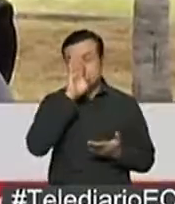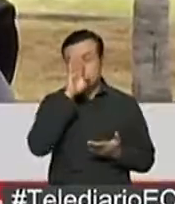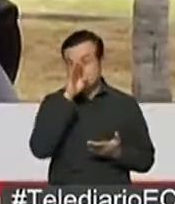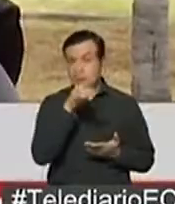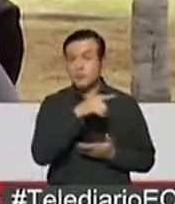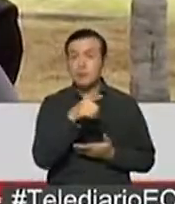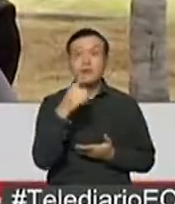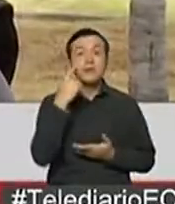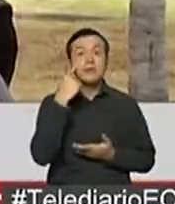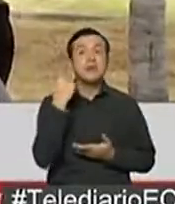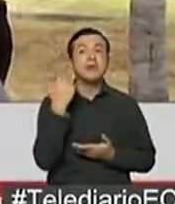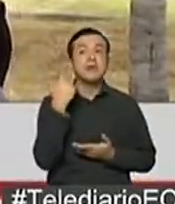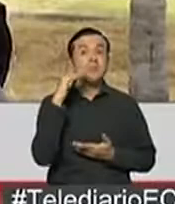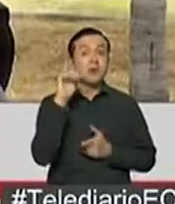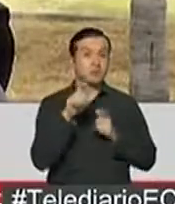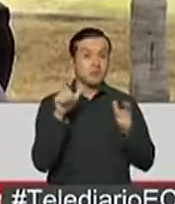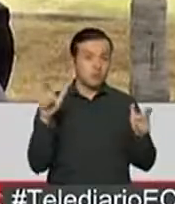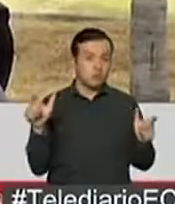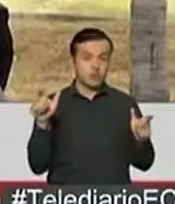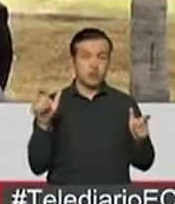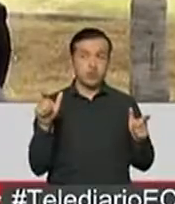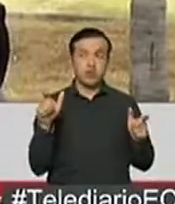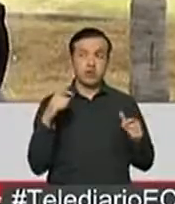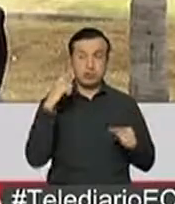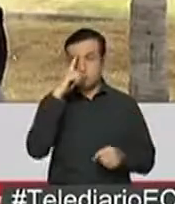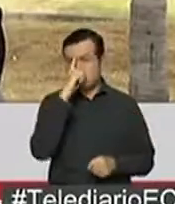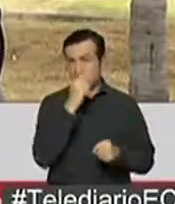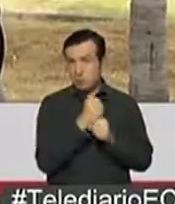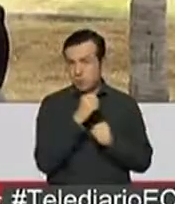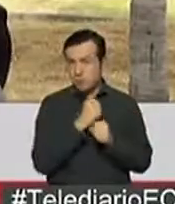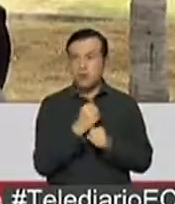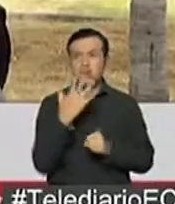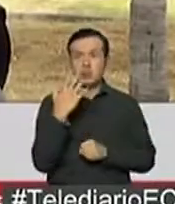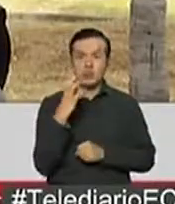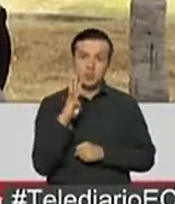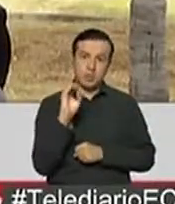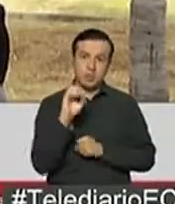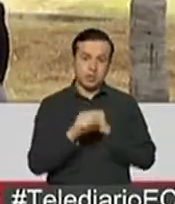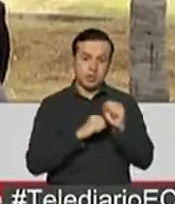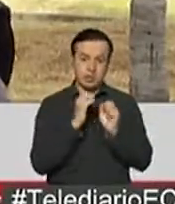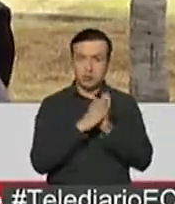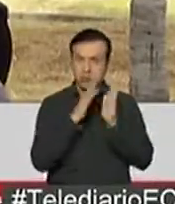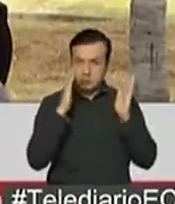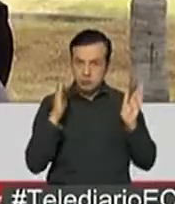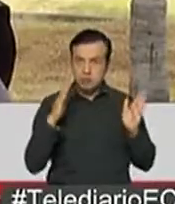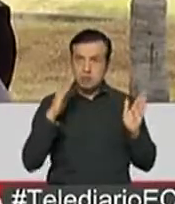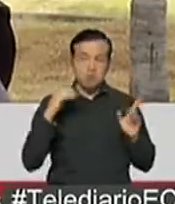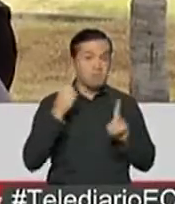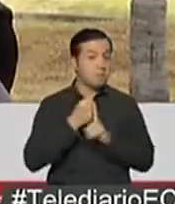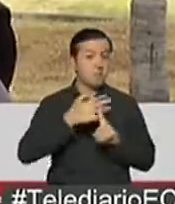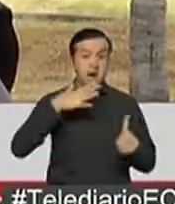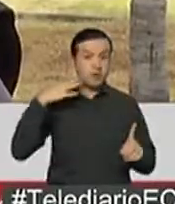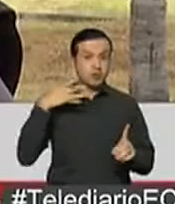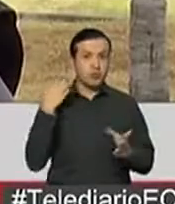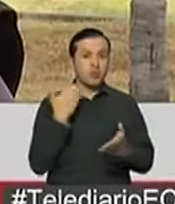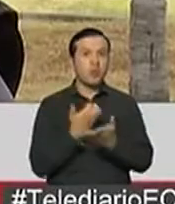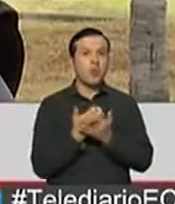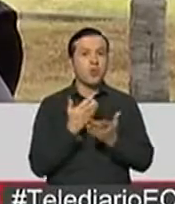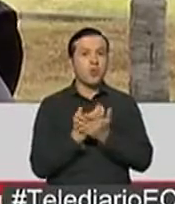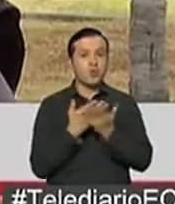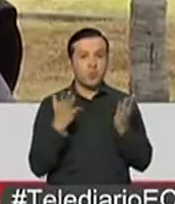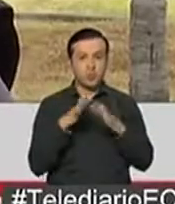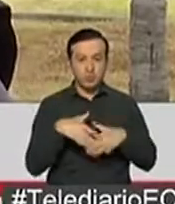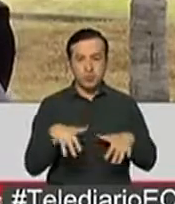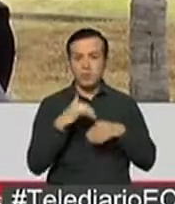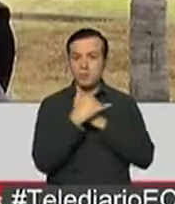sobre todo la población económicamente activa es decir entre 15 y 40 años lo que impacta en la economía de un país